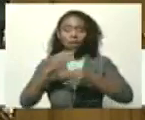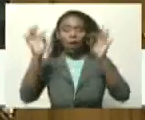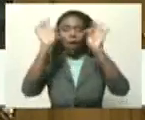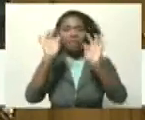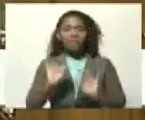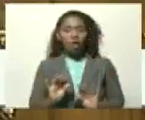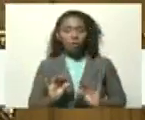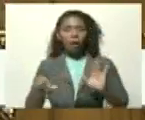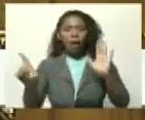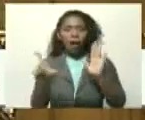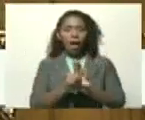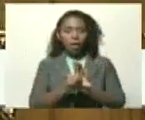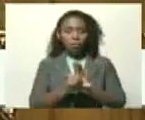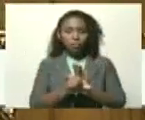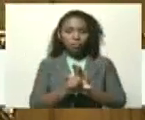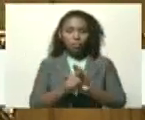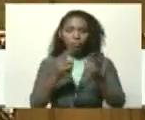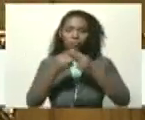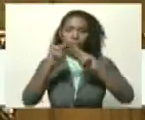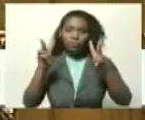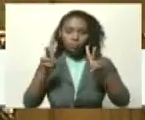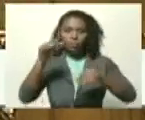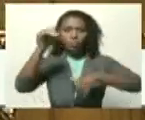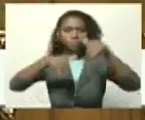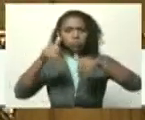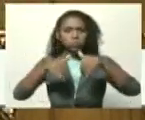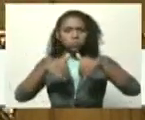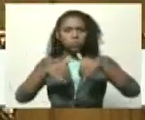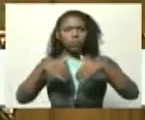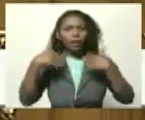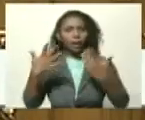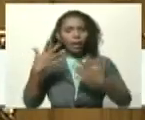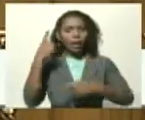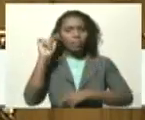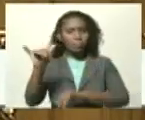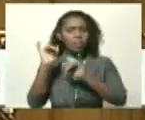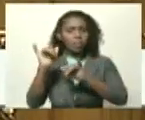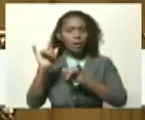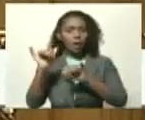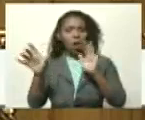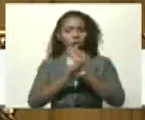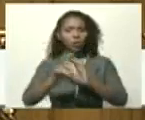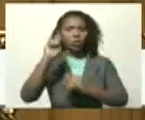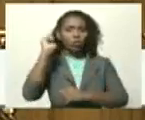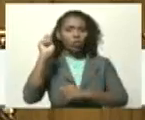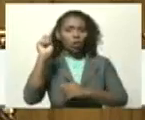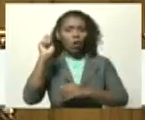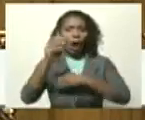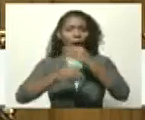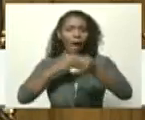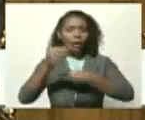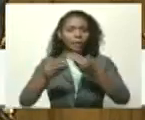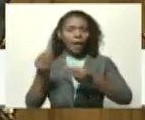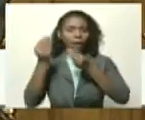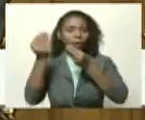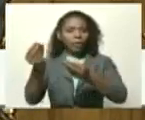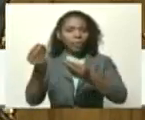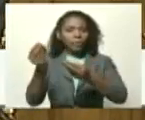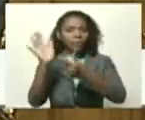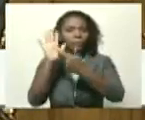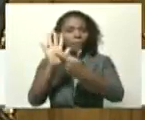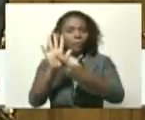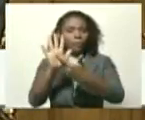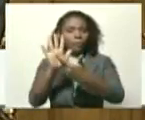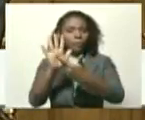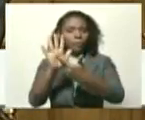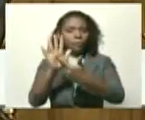mecanismos legales, pacíficos, electorales que esa misma Constitución consagra.